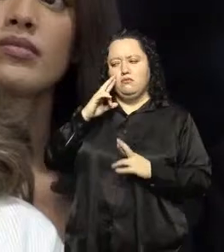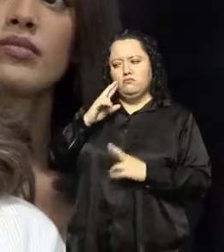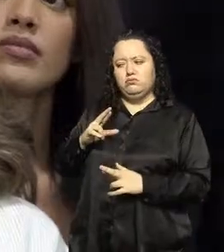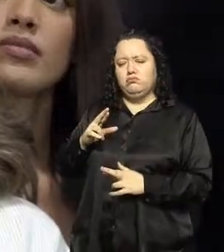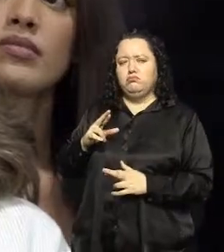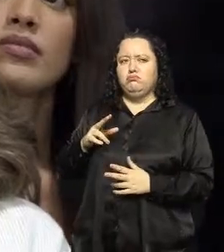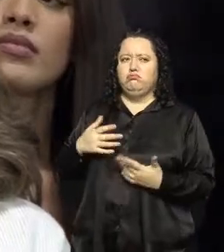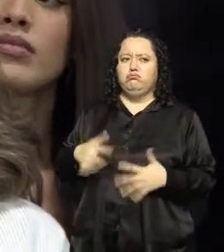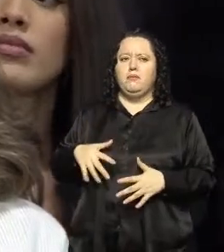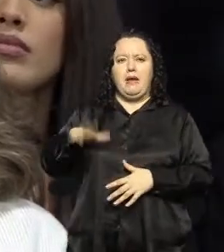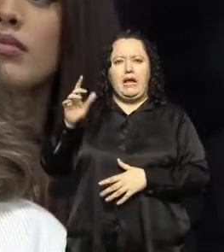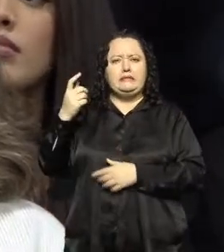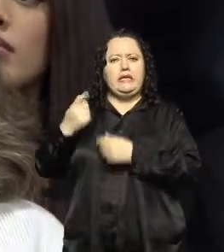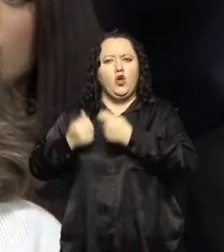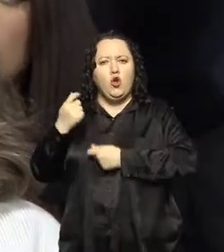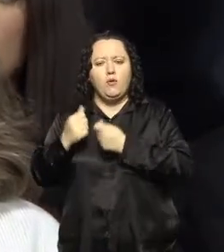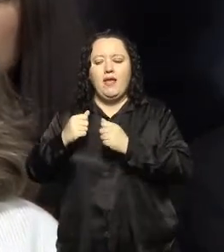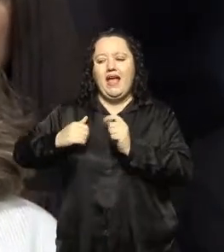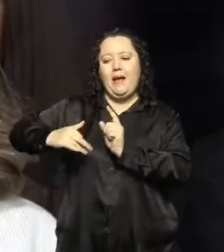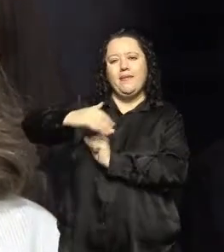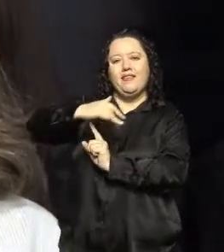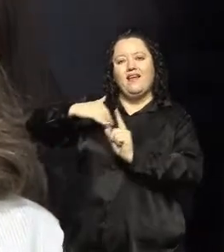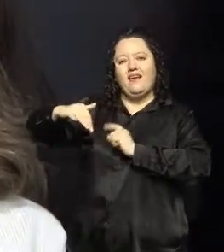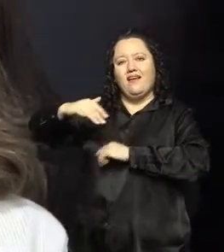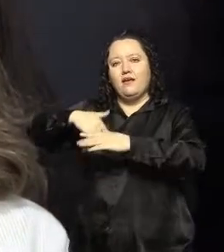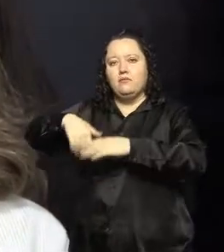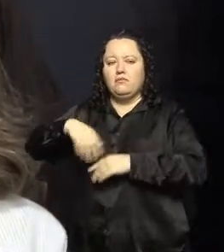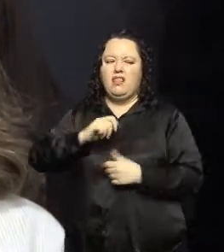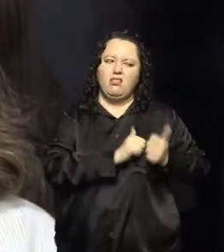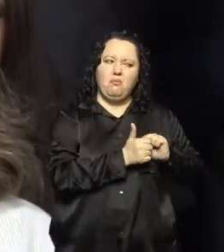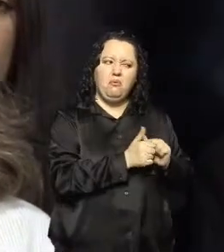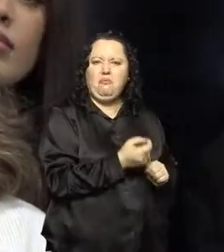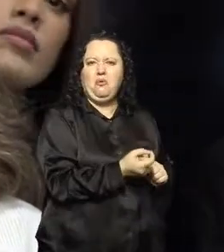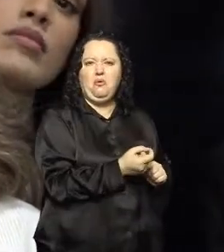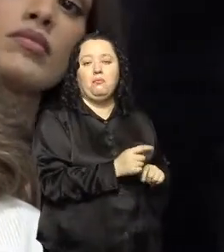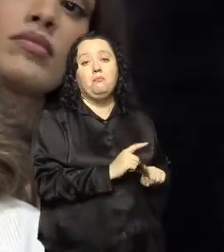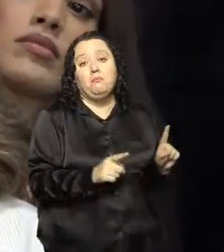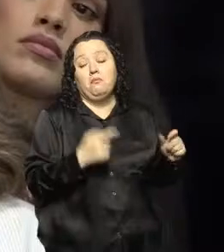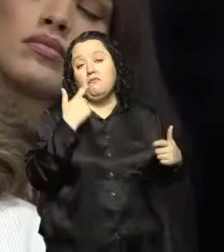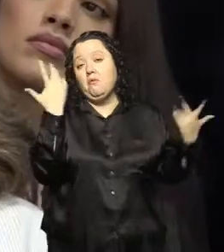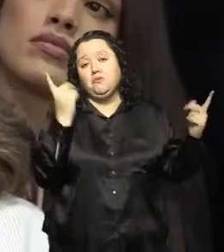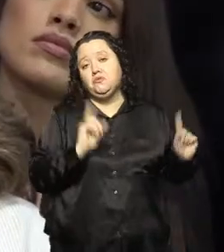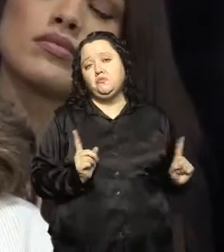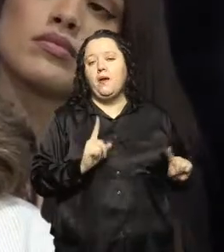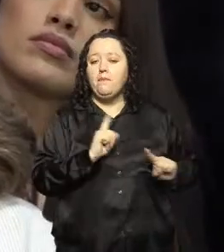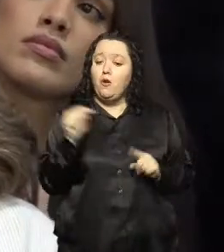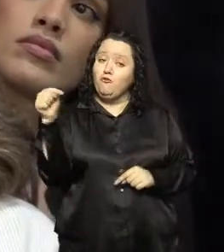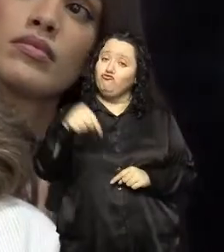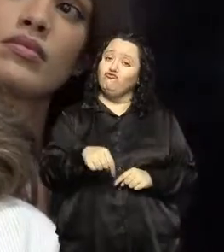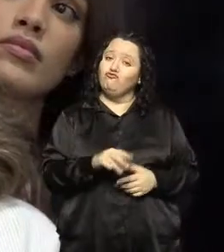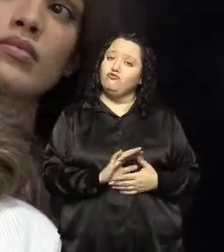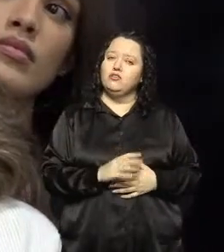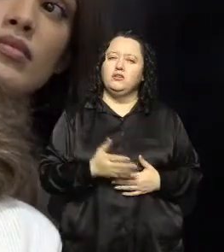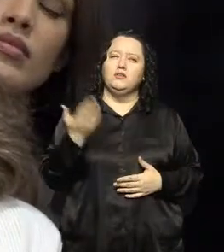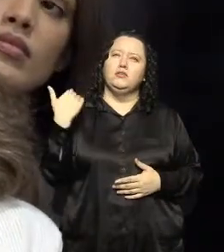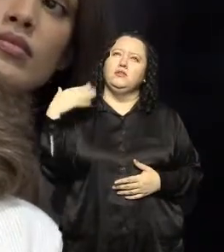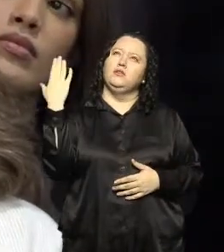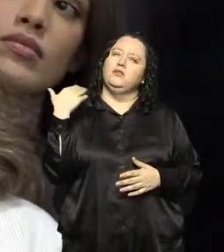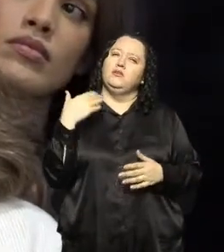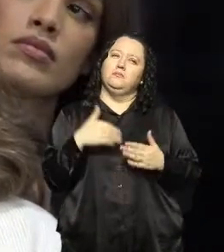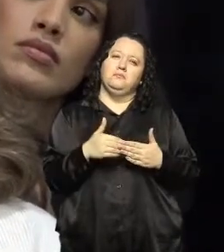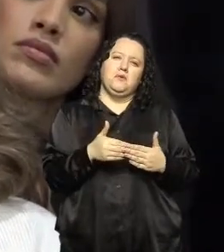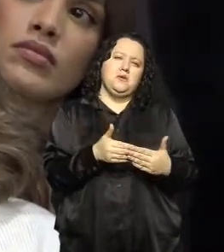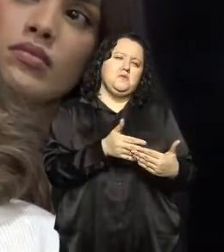como economista o como ambientalista que como deportista. Pero estuvo acá por allá a comienzos del